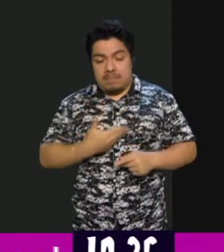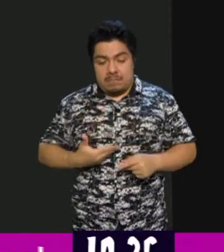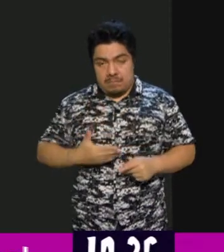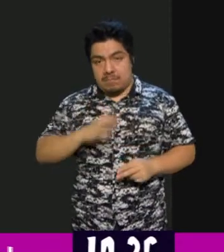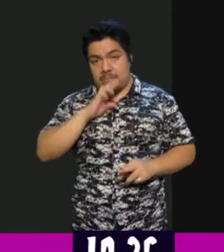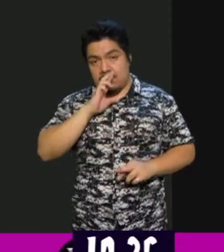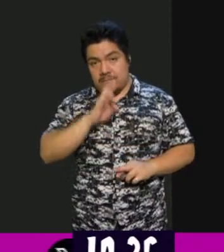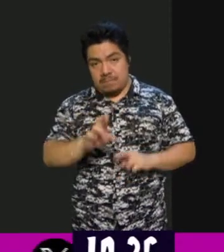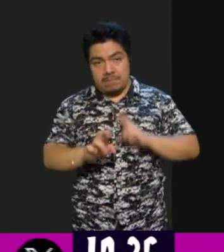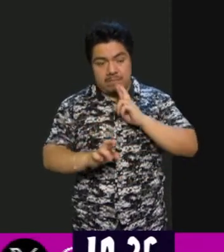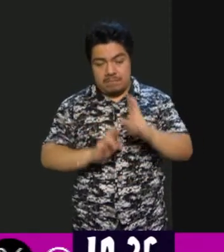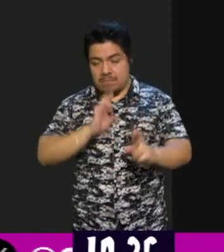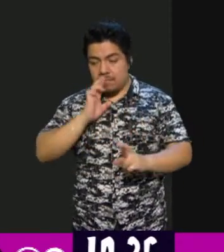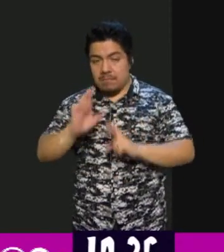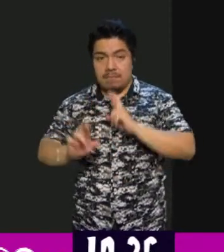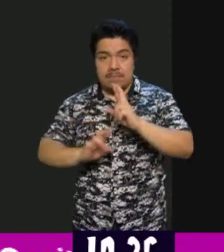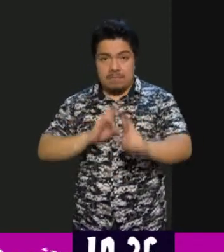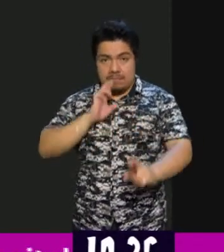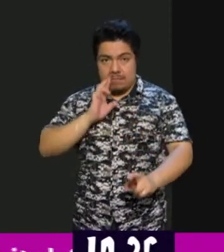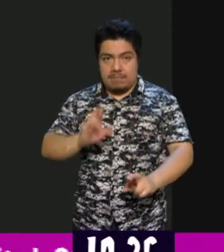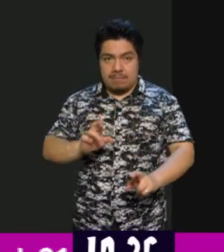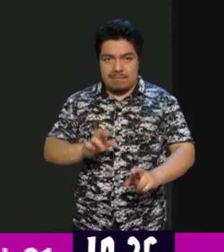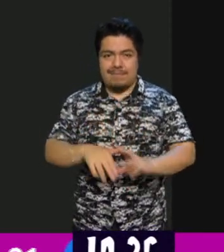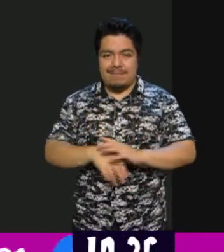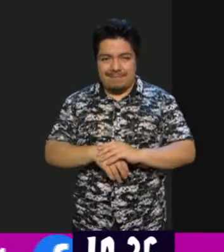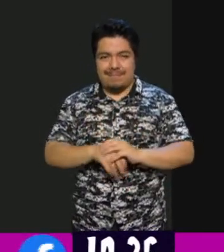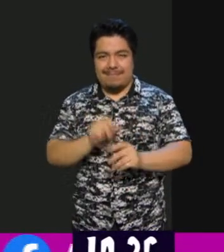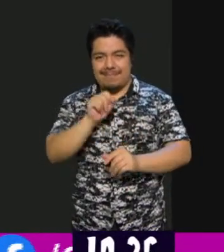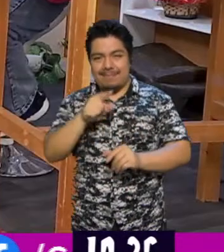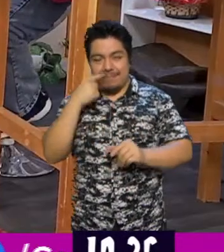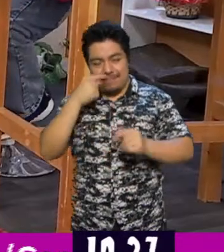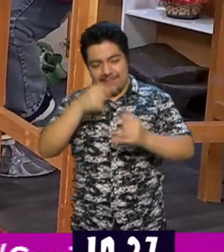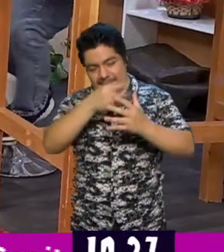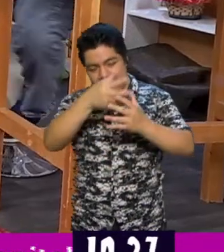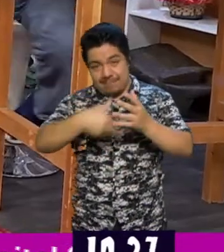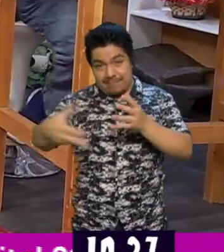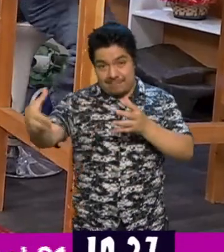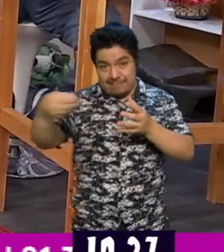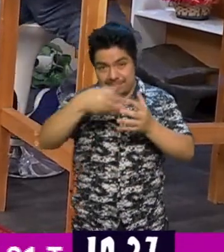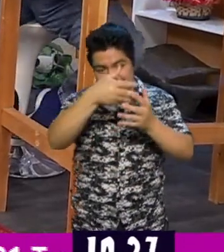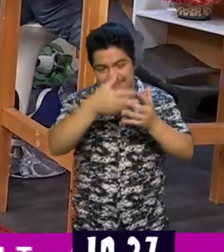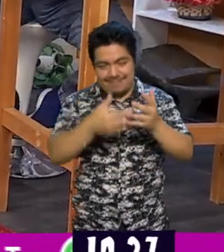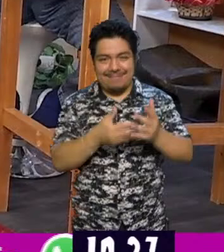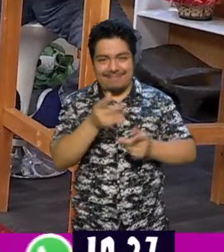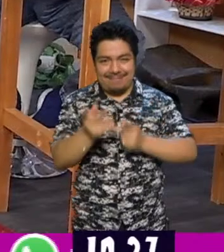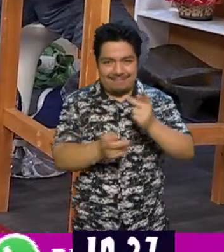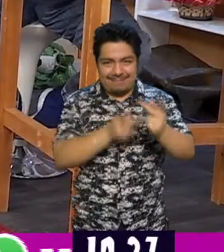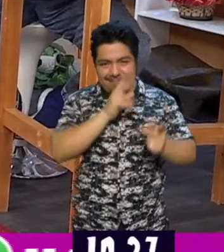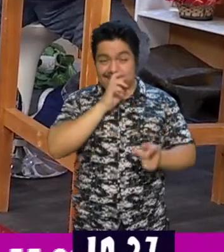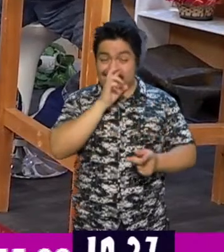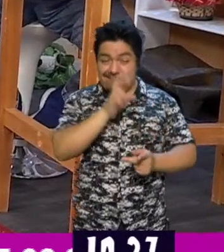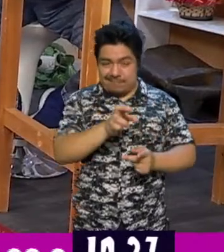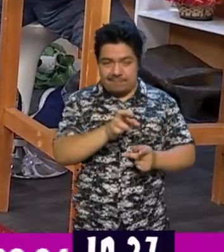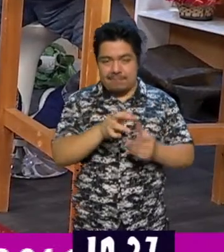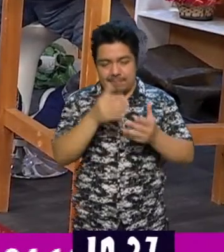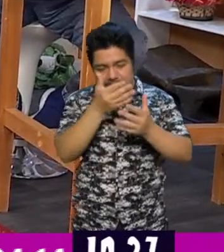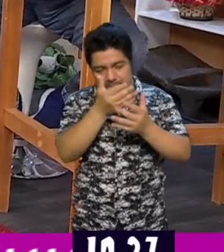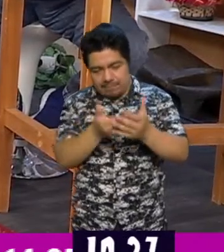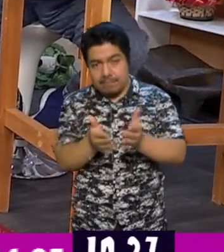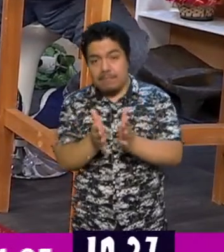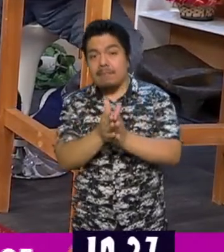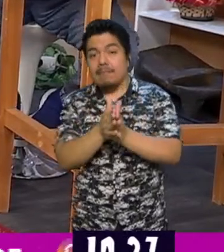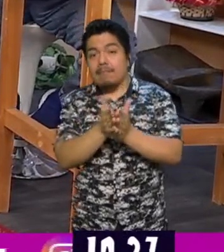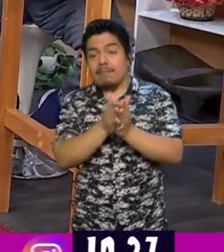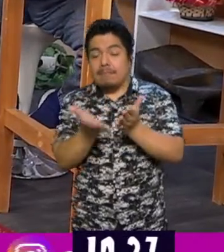gentileza de otorgarme la palabra. Y entonces tú recopilas todos los cuestionamientos que le hiciste y los plasmas en este